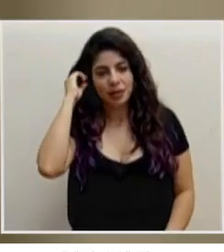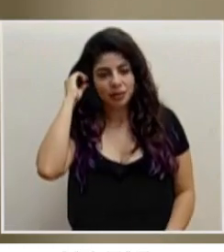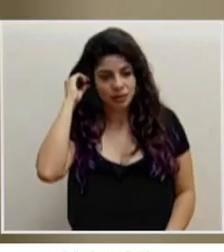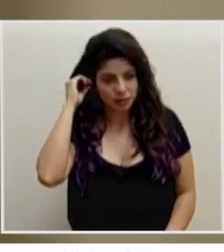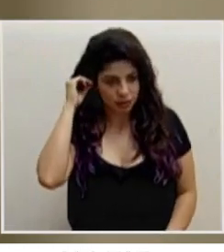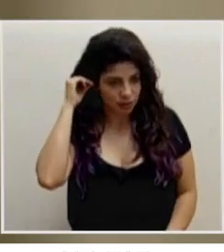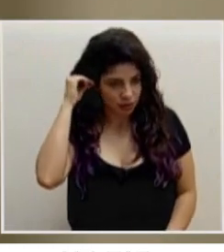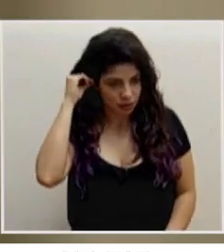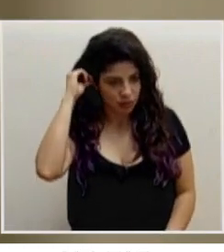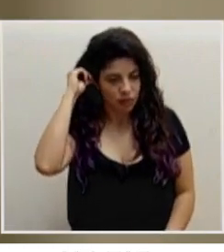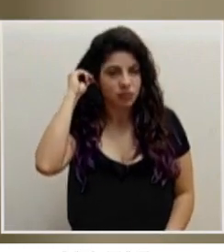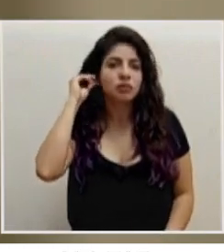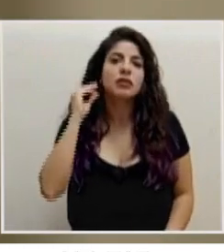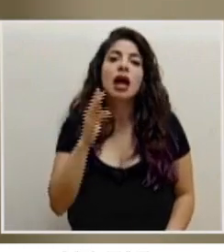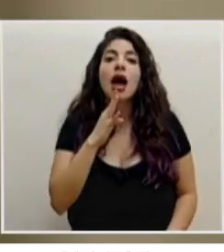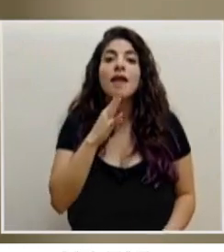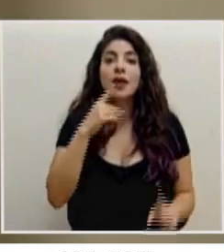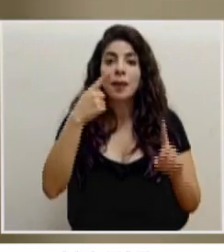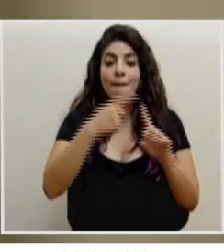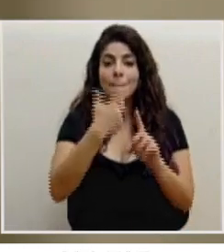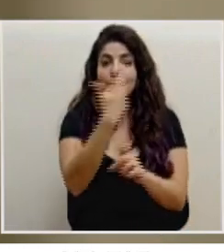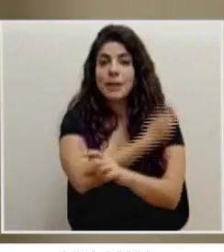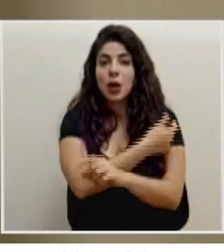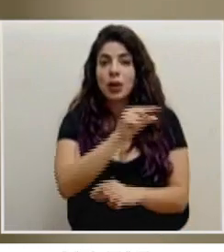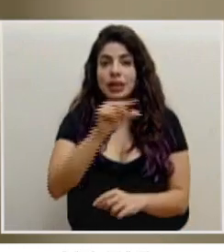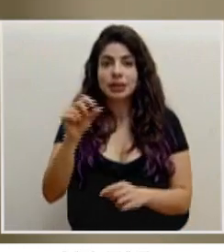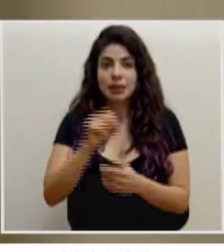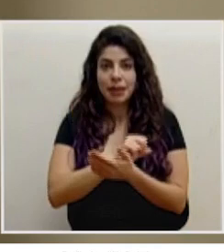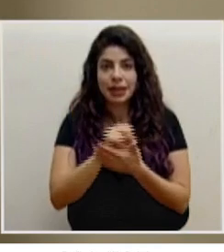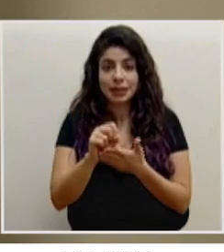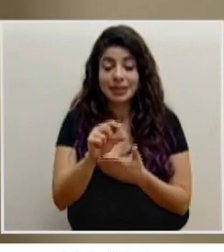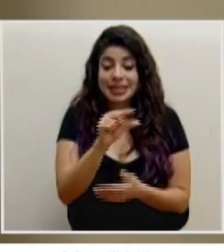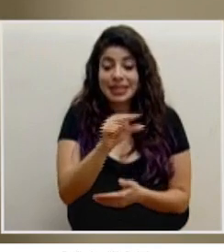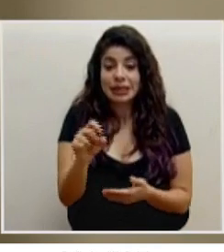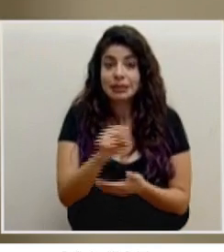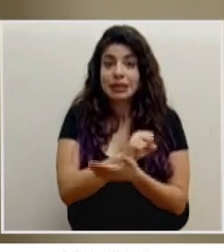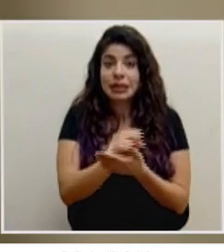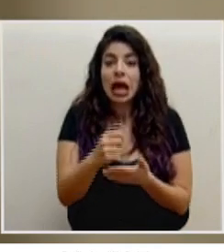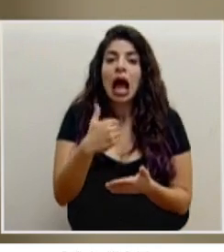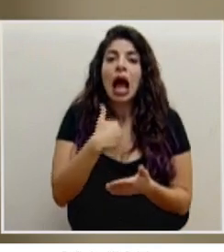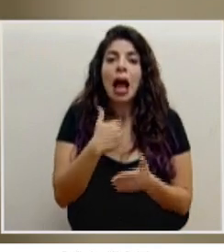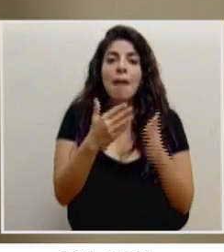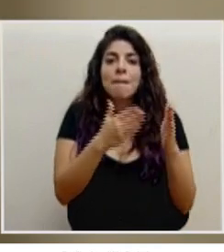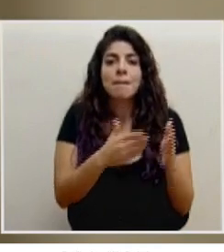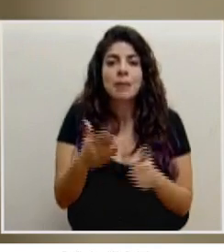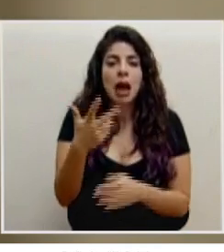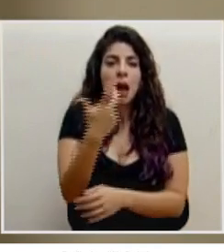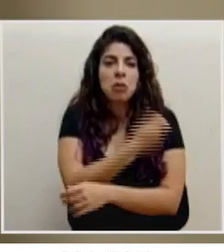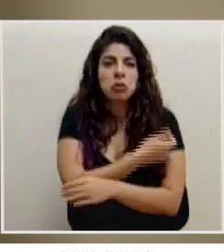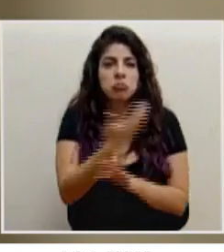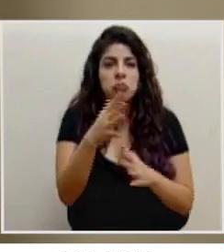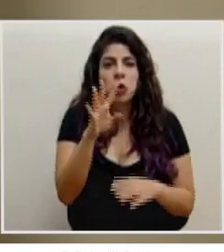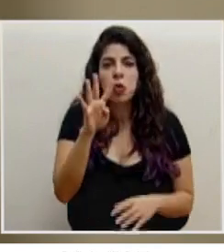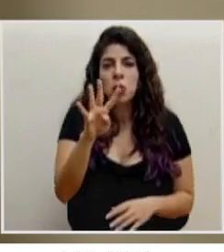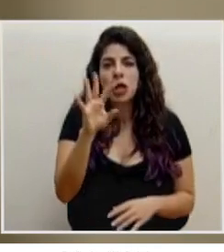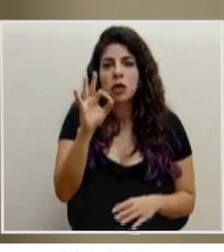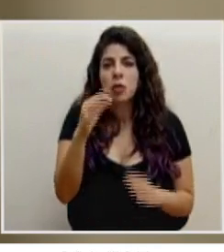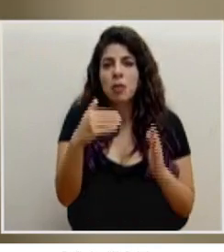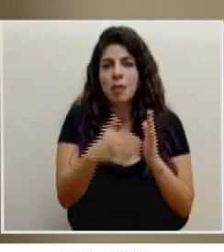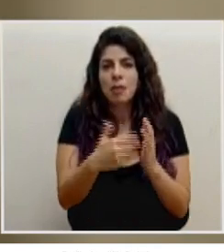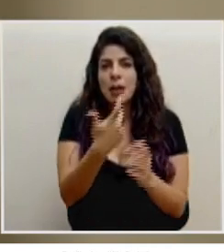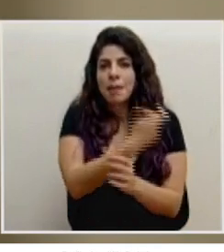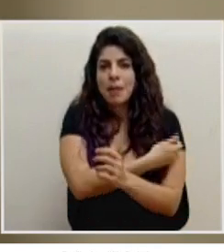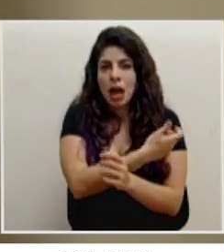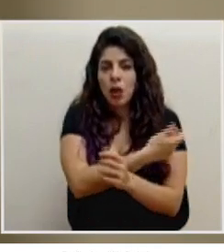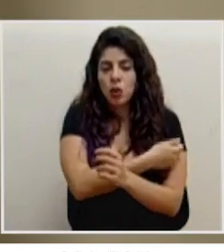Referirme específicamente al tema de la vacunación de Semana Santa. En Semana Santa se tenía programado aplicar cerca de 49,000